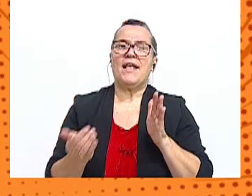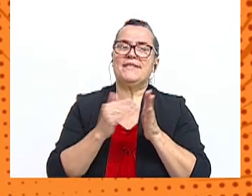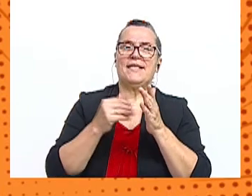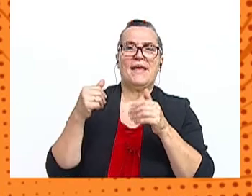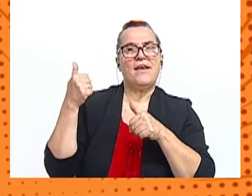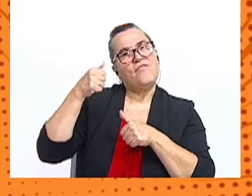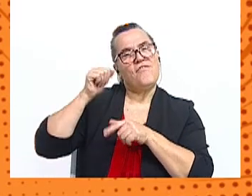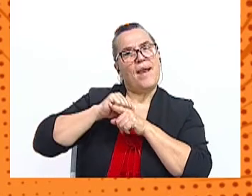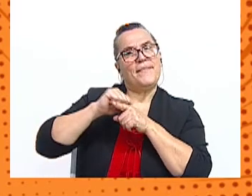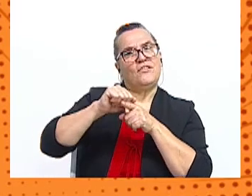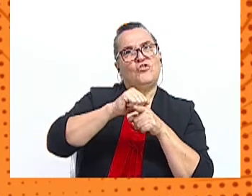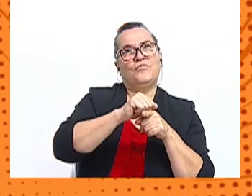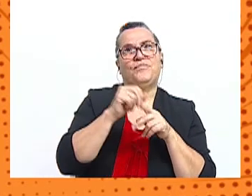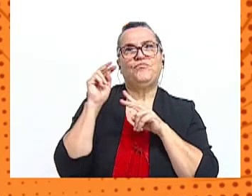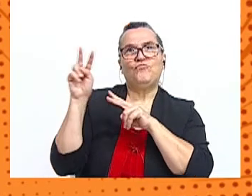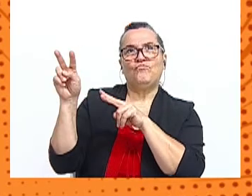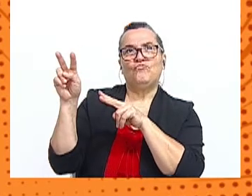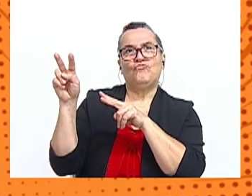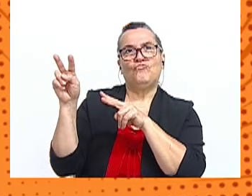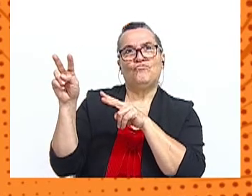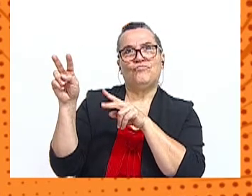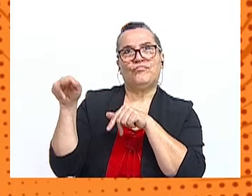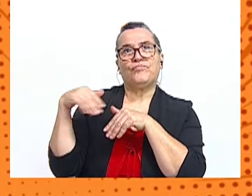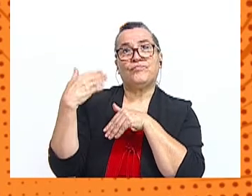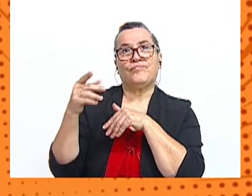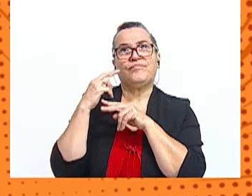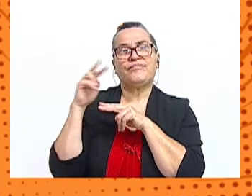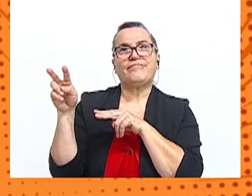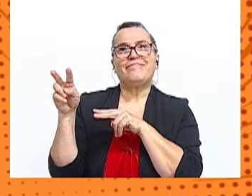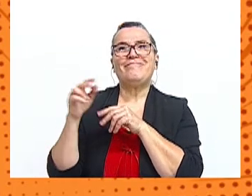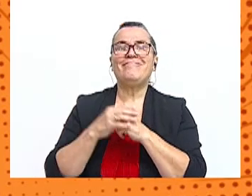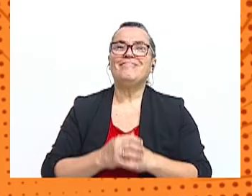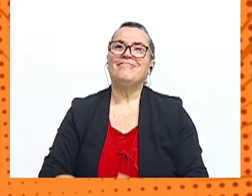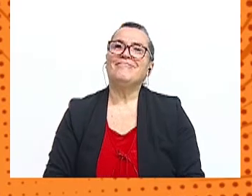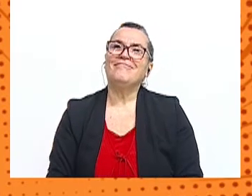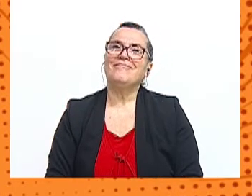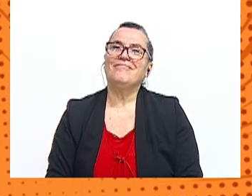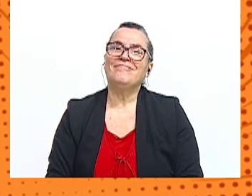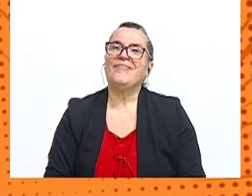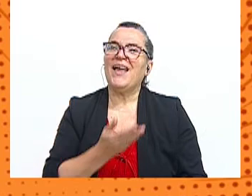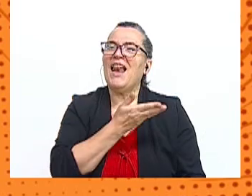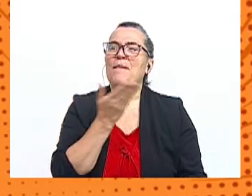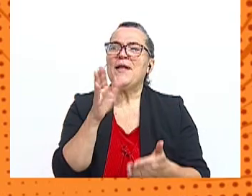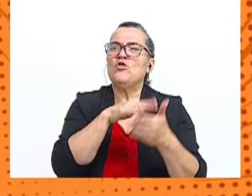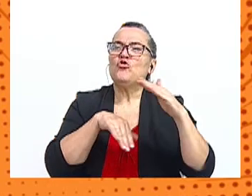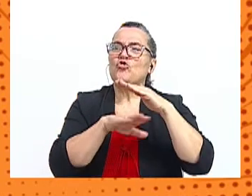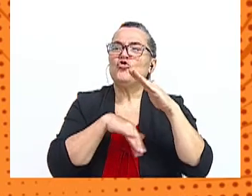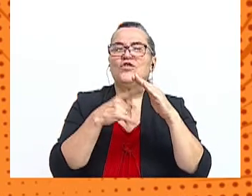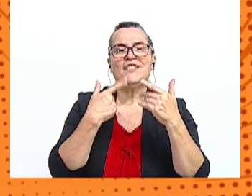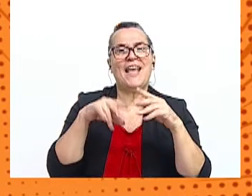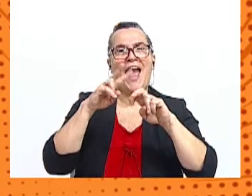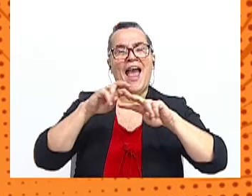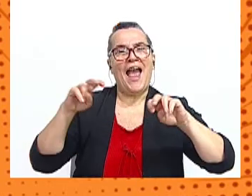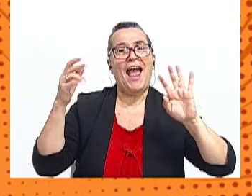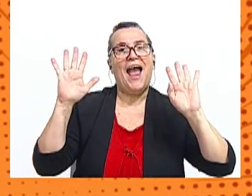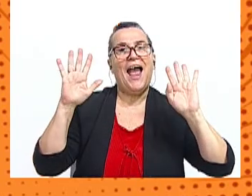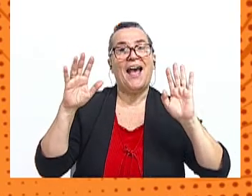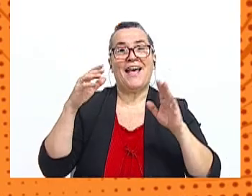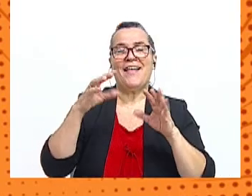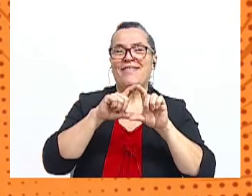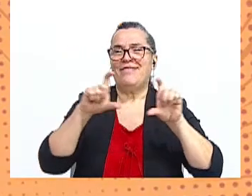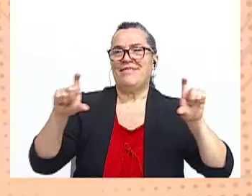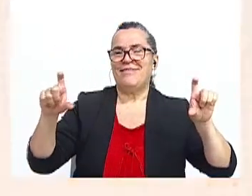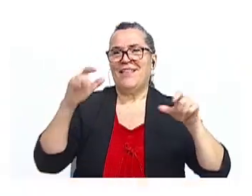recapitulamos? Observemos el siguiente video que presenta los elementos más básicos que hemos analizado de la tira cómica.